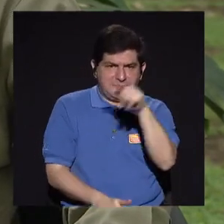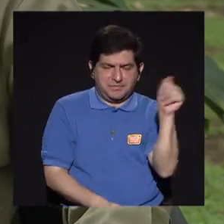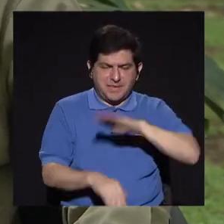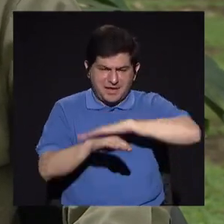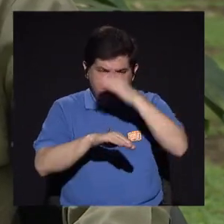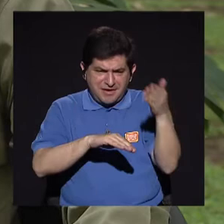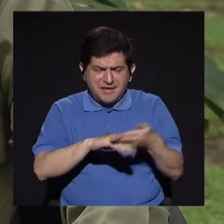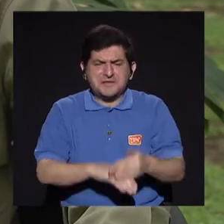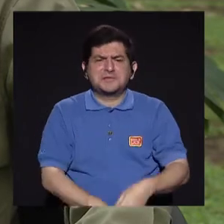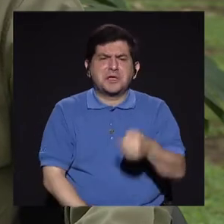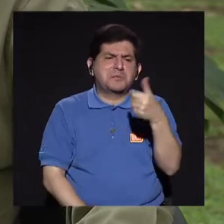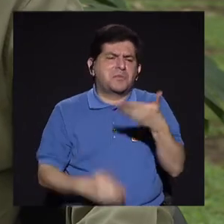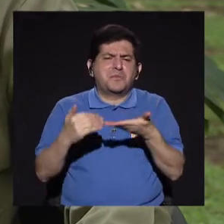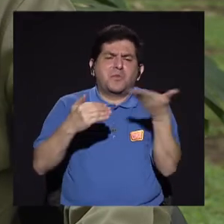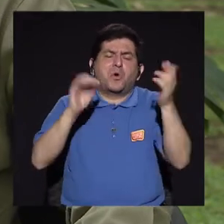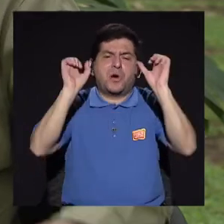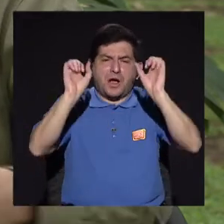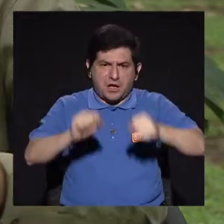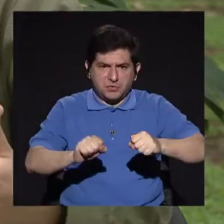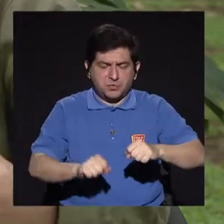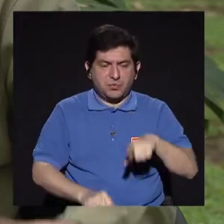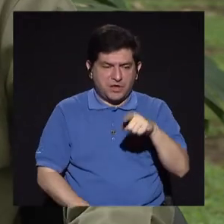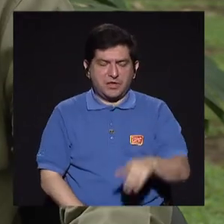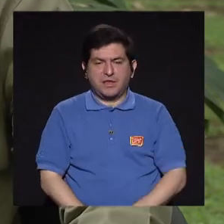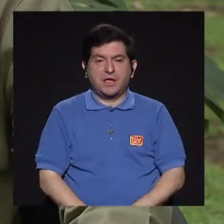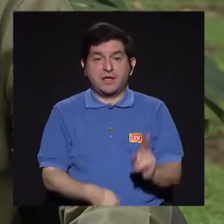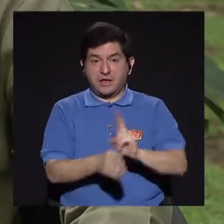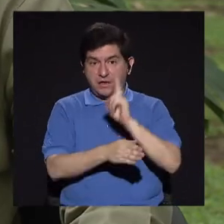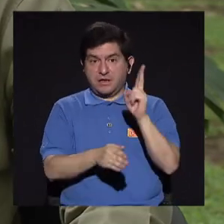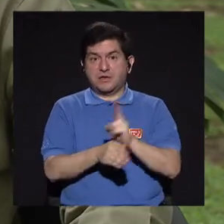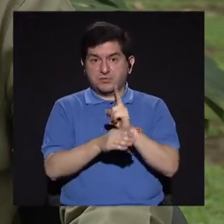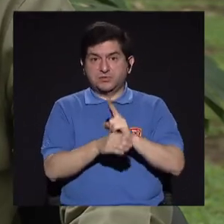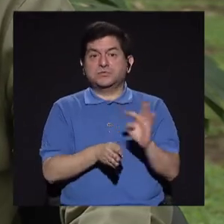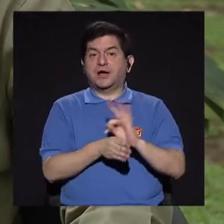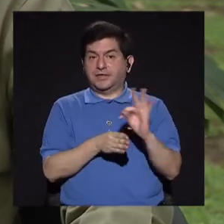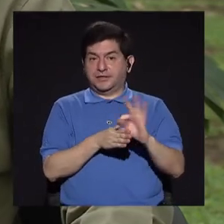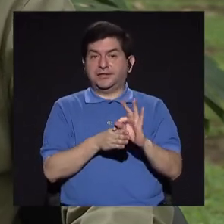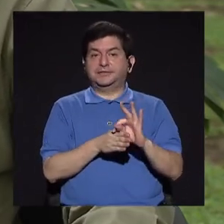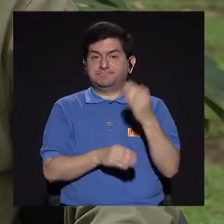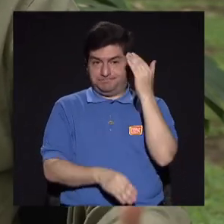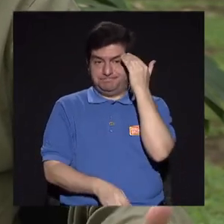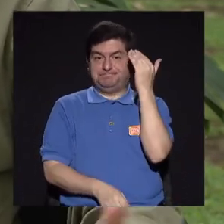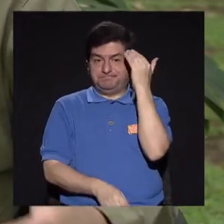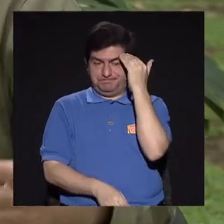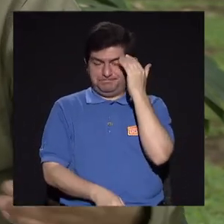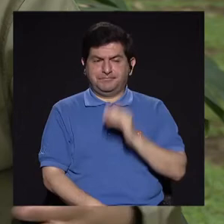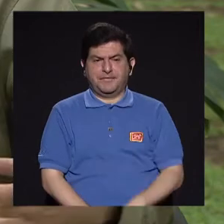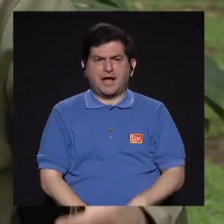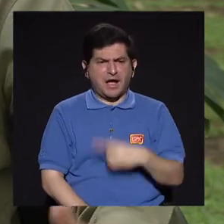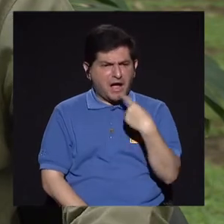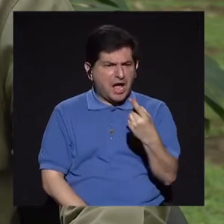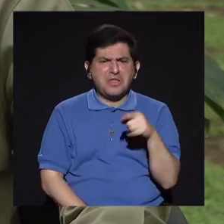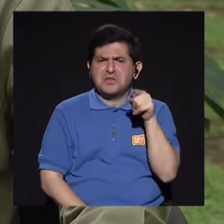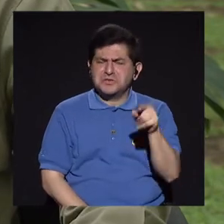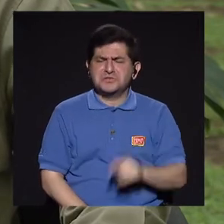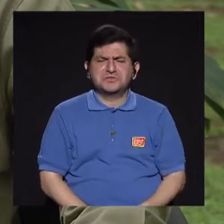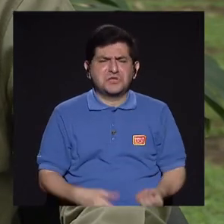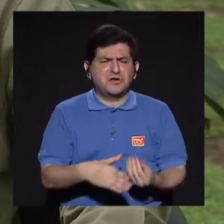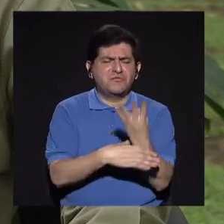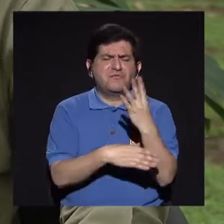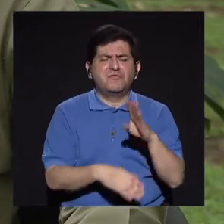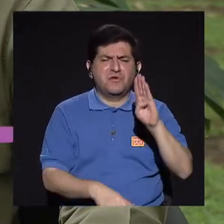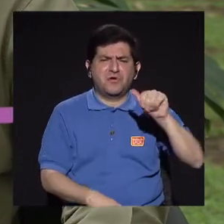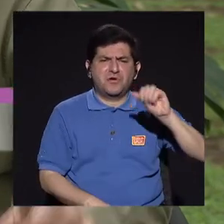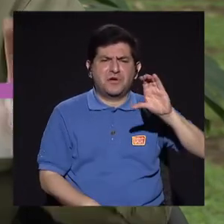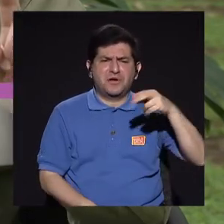embarazo pues son muchas, muy pocas cosas las que pueden ingerir como tratamiento. Y ya eso te habla del nivel de inocuidad que tienen las flores de